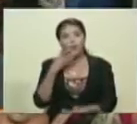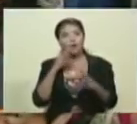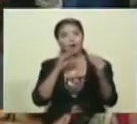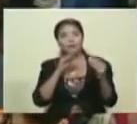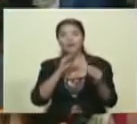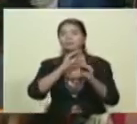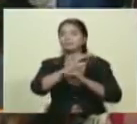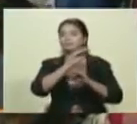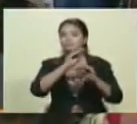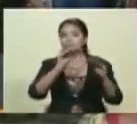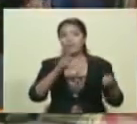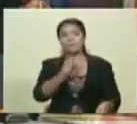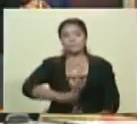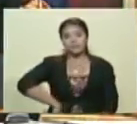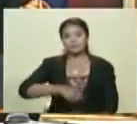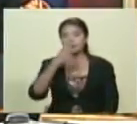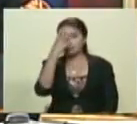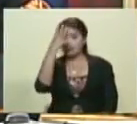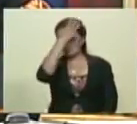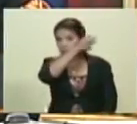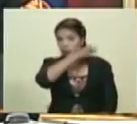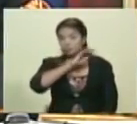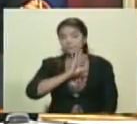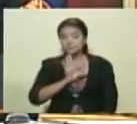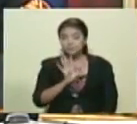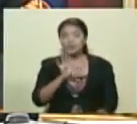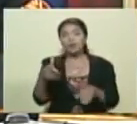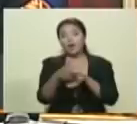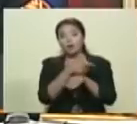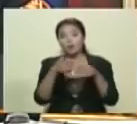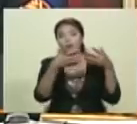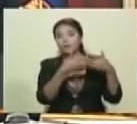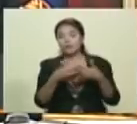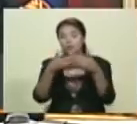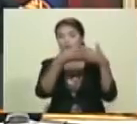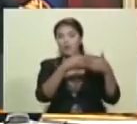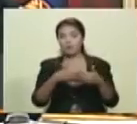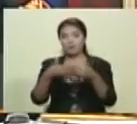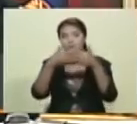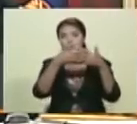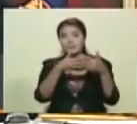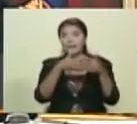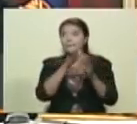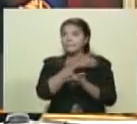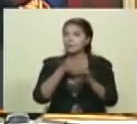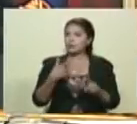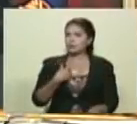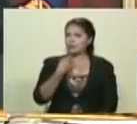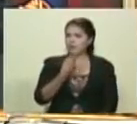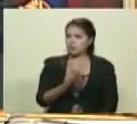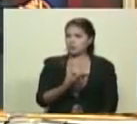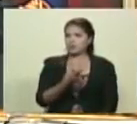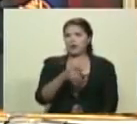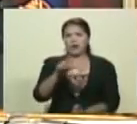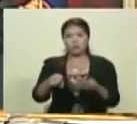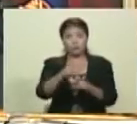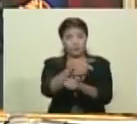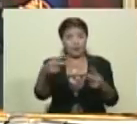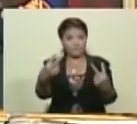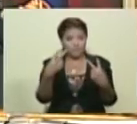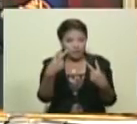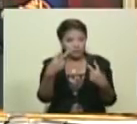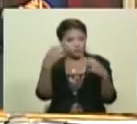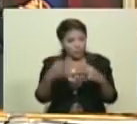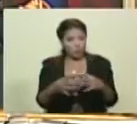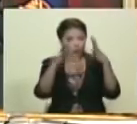nuestro llamado al presidente Donald Trump y al gobierno de los Estados Unidos. Pasa que cuando yo digo eso, ahí me están viendo, ahorita me están viendo en